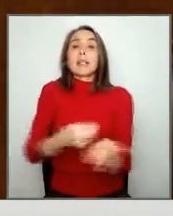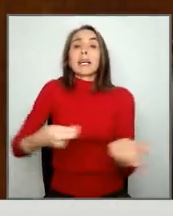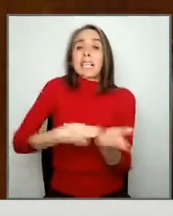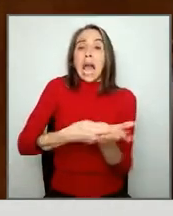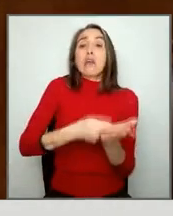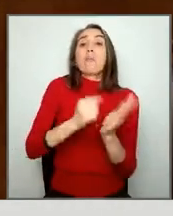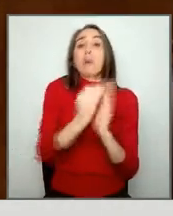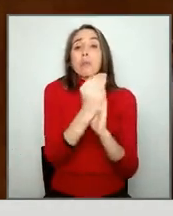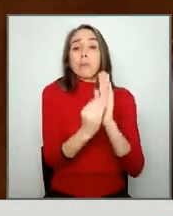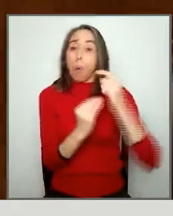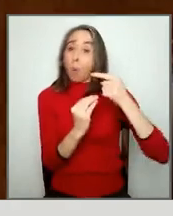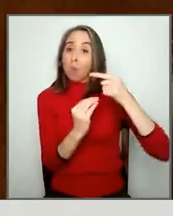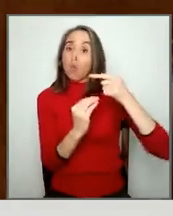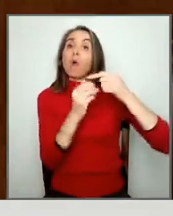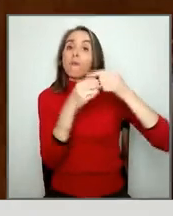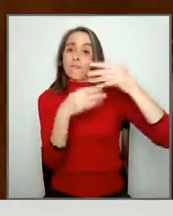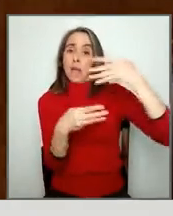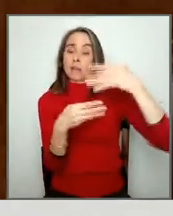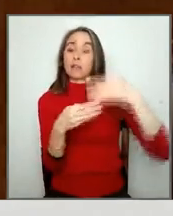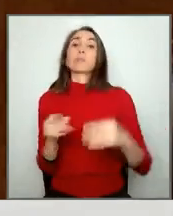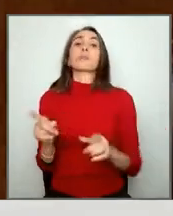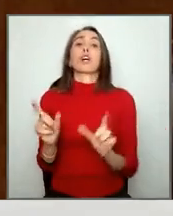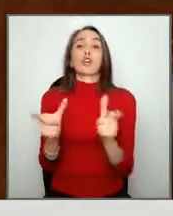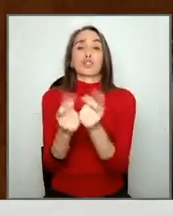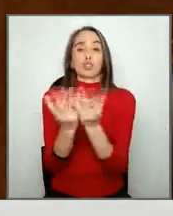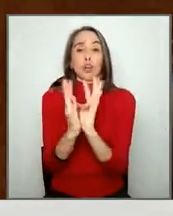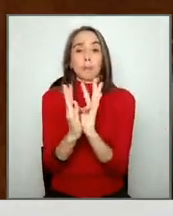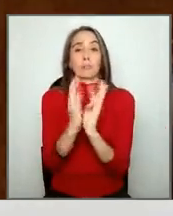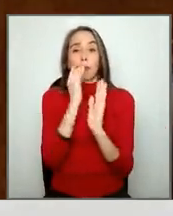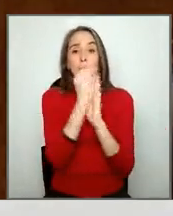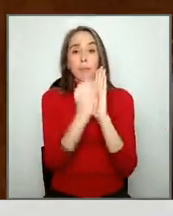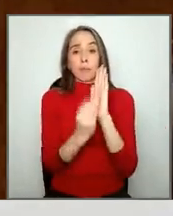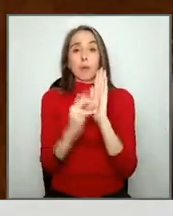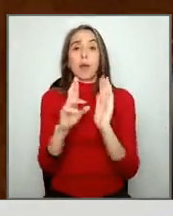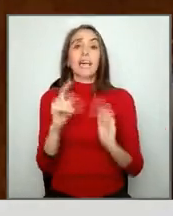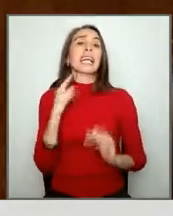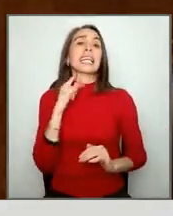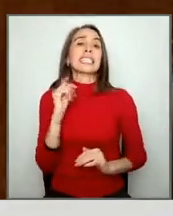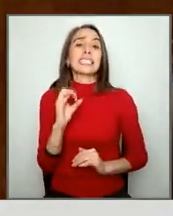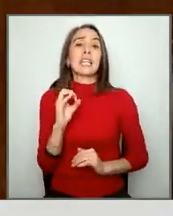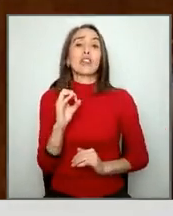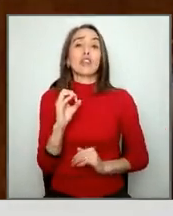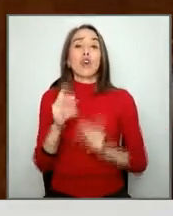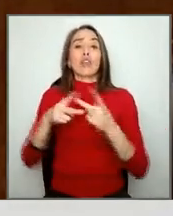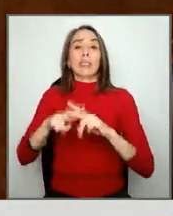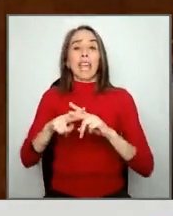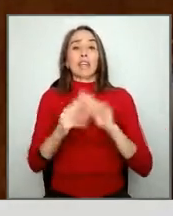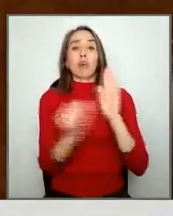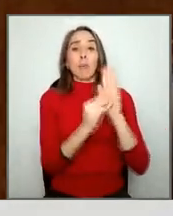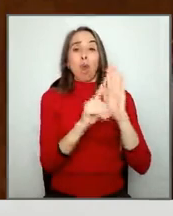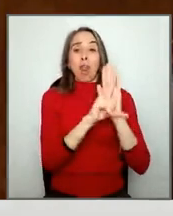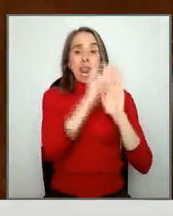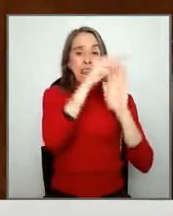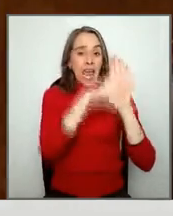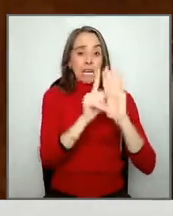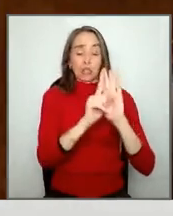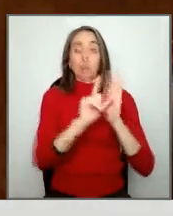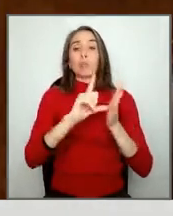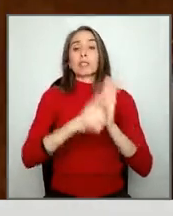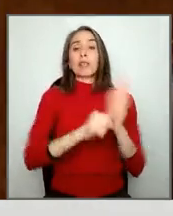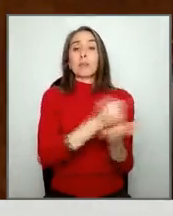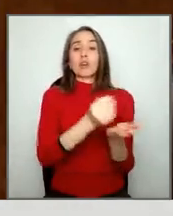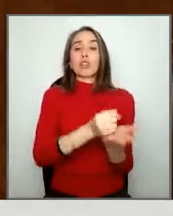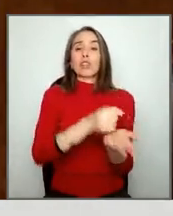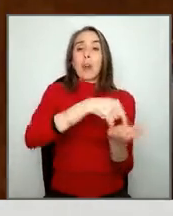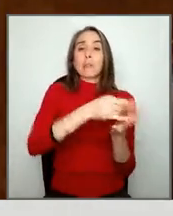cuidado en que los requisitos técnicos no queden en la ley para permitir una rápida actualización dado el avance vertiginoso de